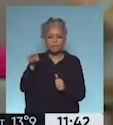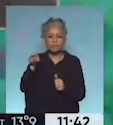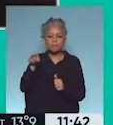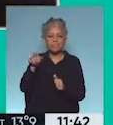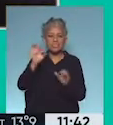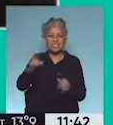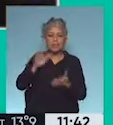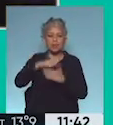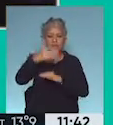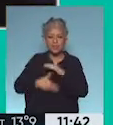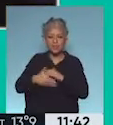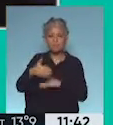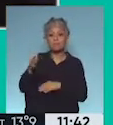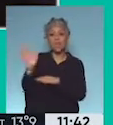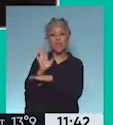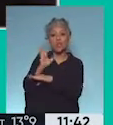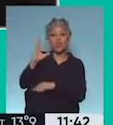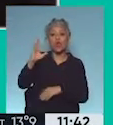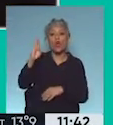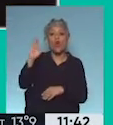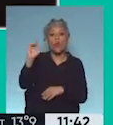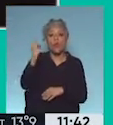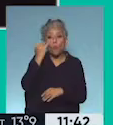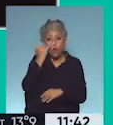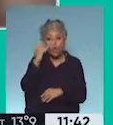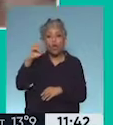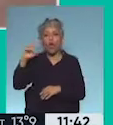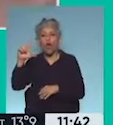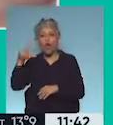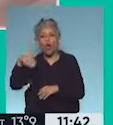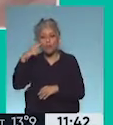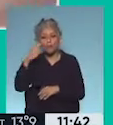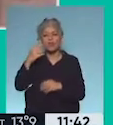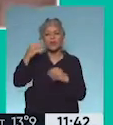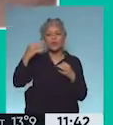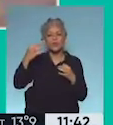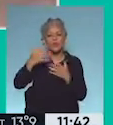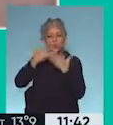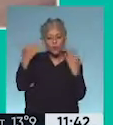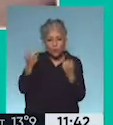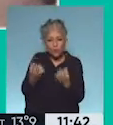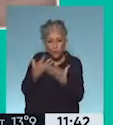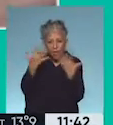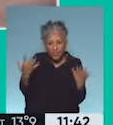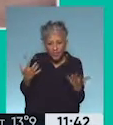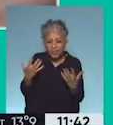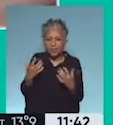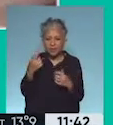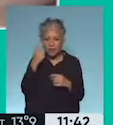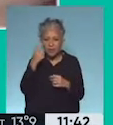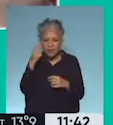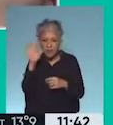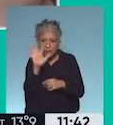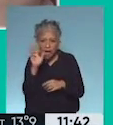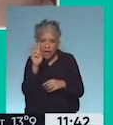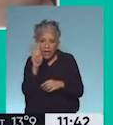con nosotros. ¿Cómo estás, Boy? Muy buenos días, feliz jueves para vos. Impactan las imágenes,